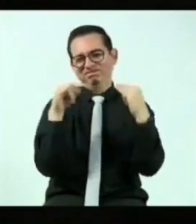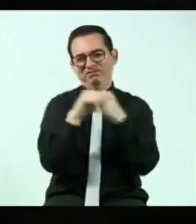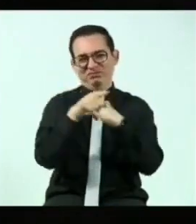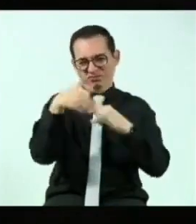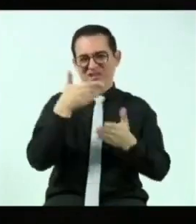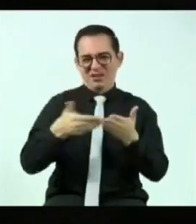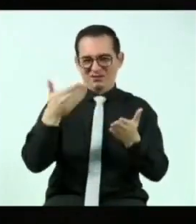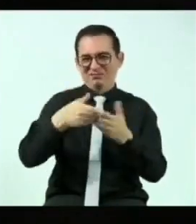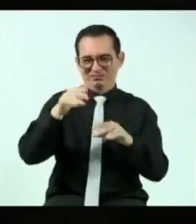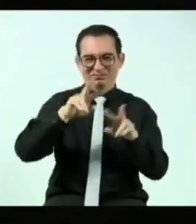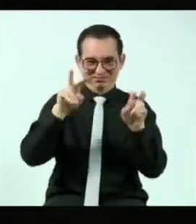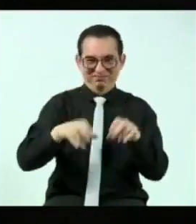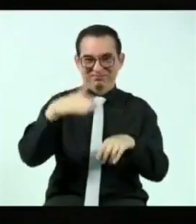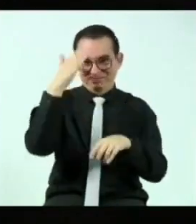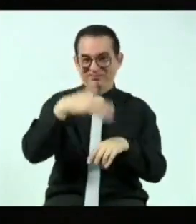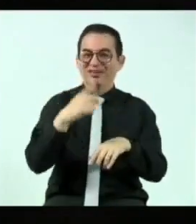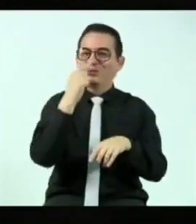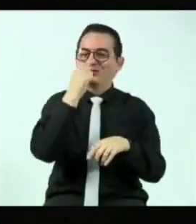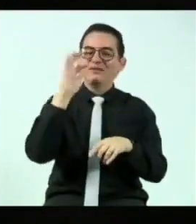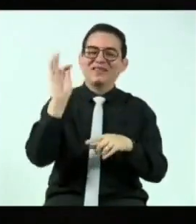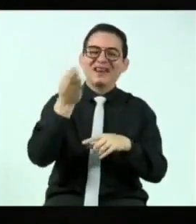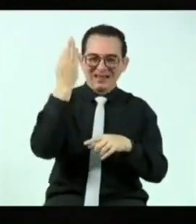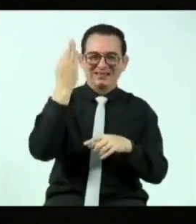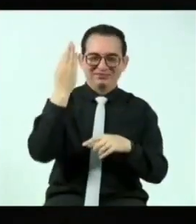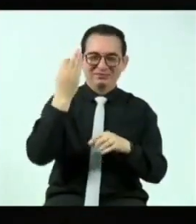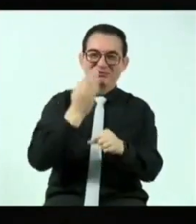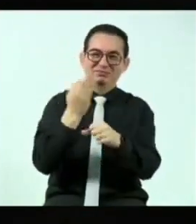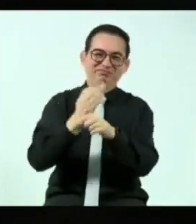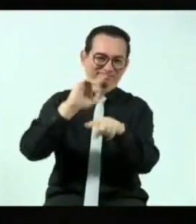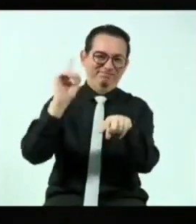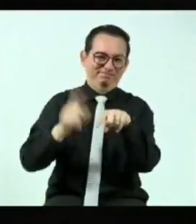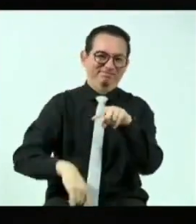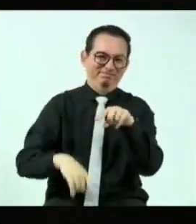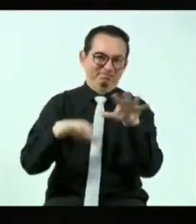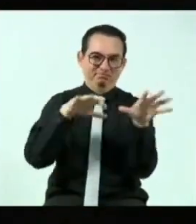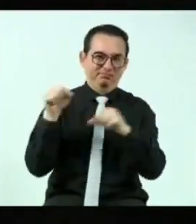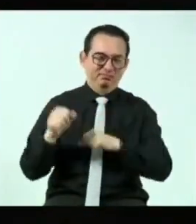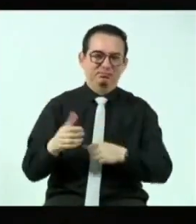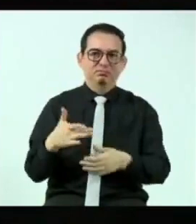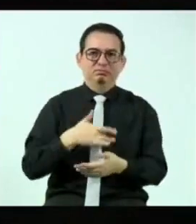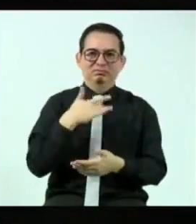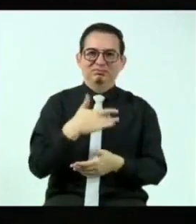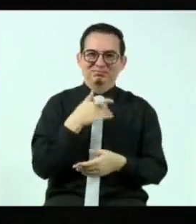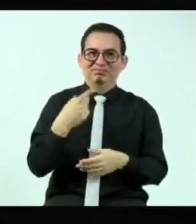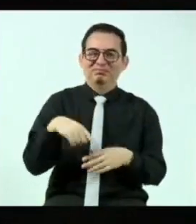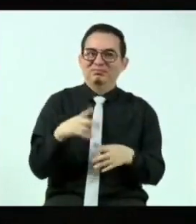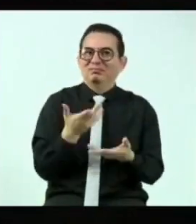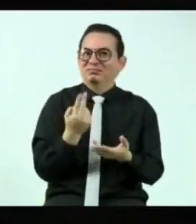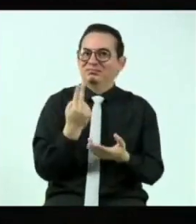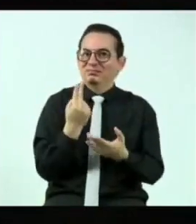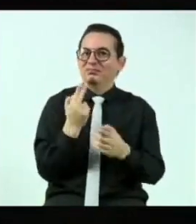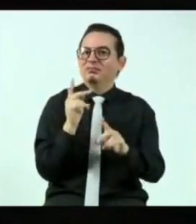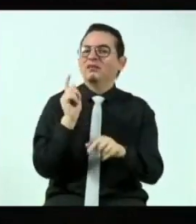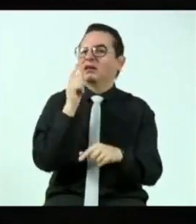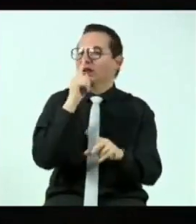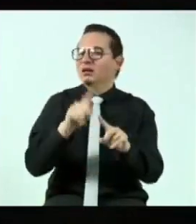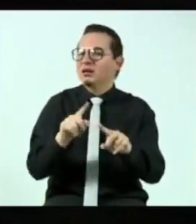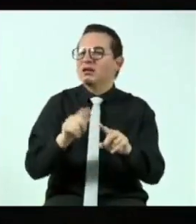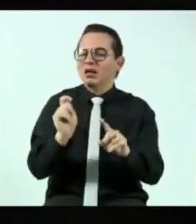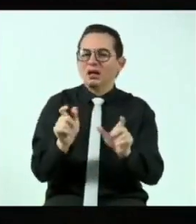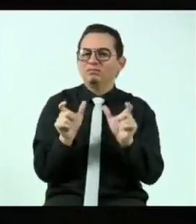desaparición de la policía federal de caminos nos sentimos desamparados del cuidado Federal en nuestras